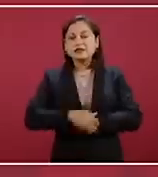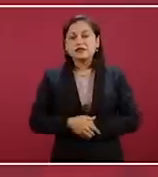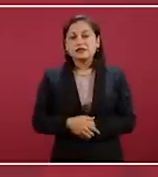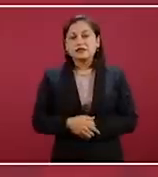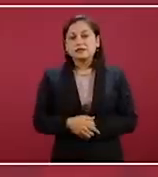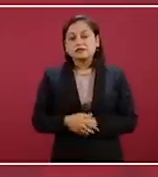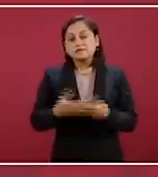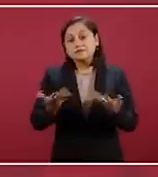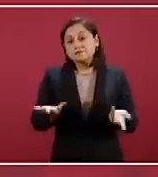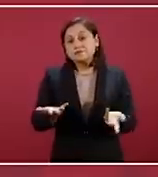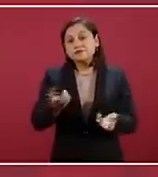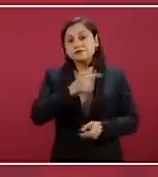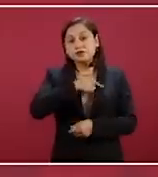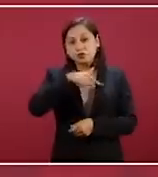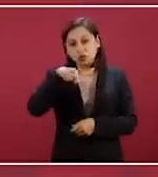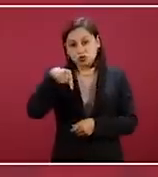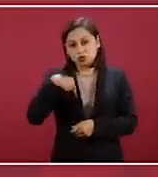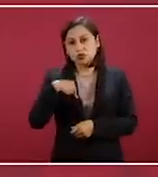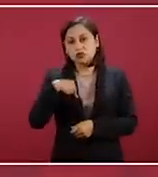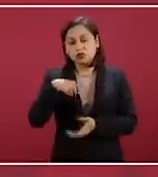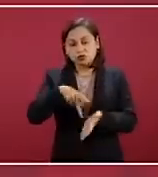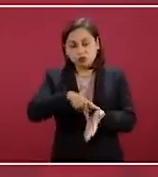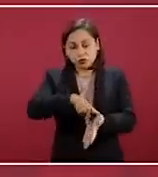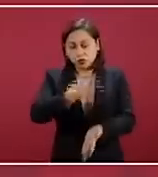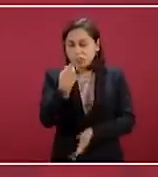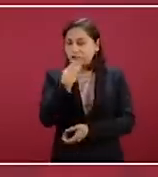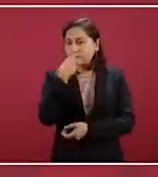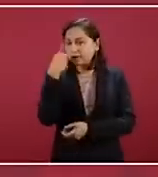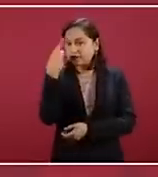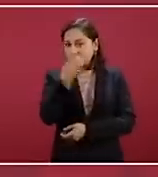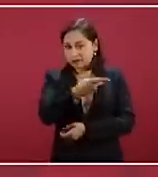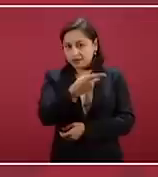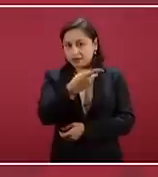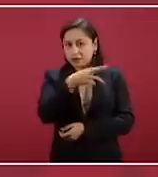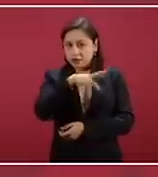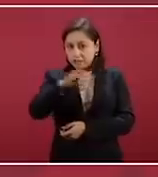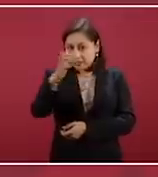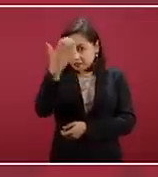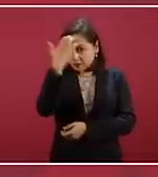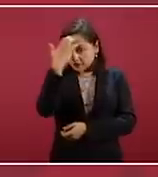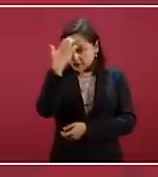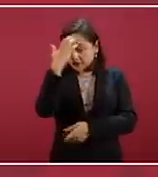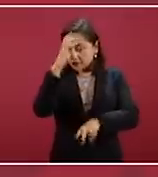nuestro reconocimiento, respeto a los